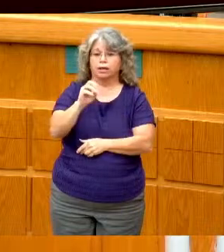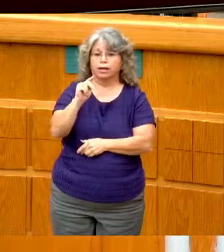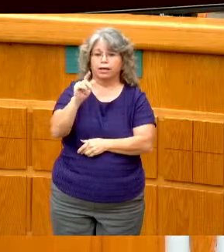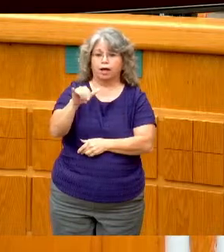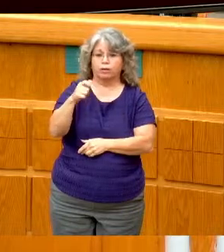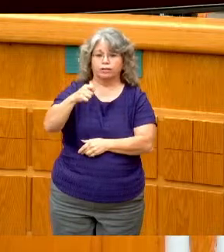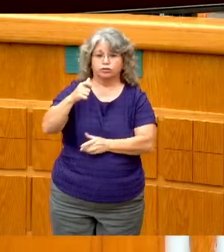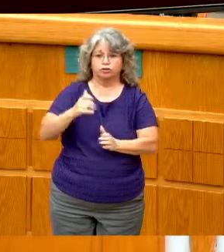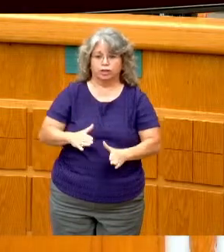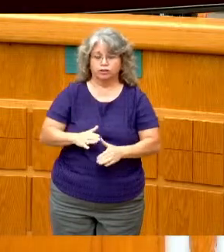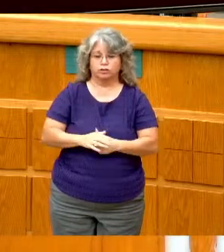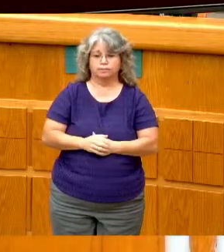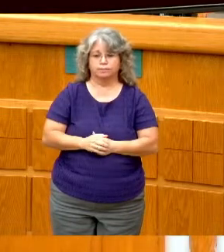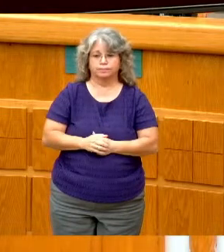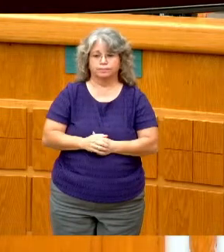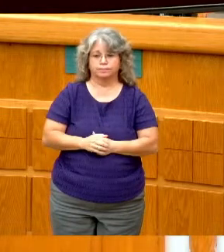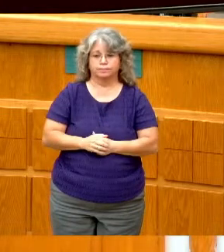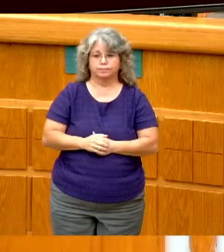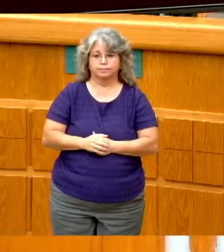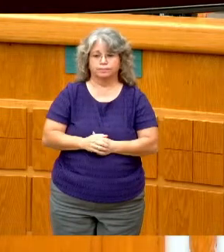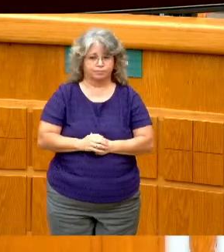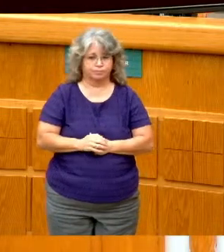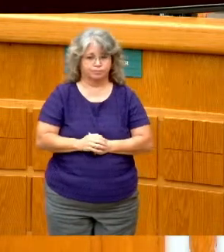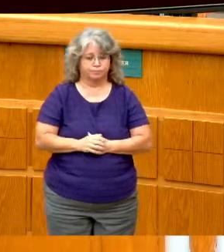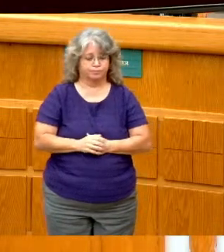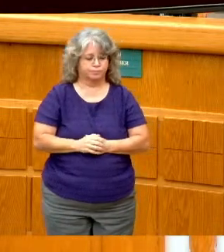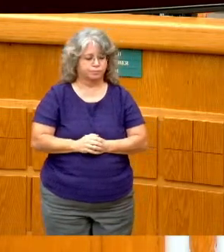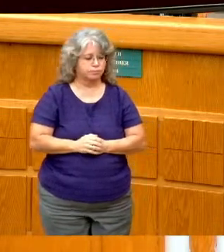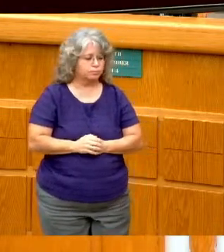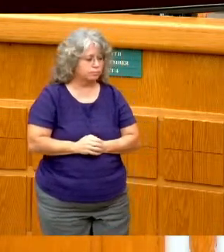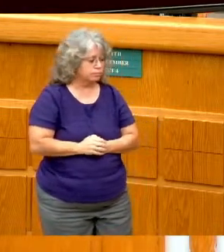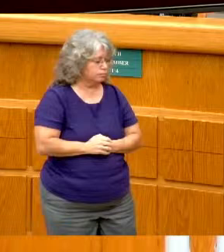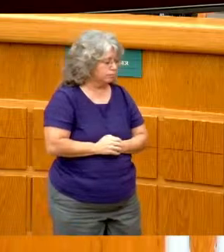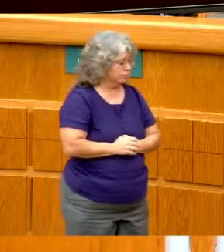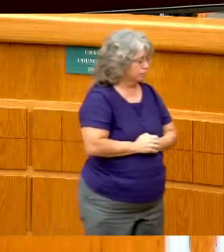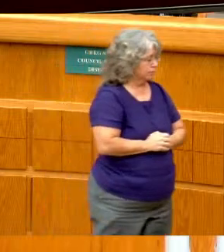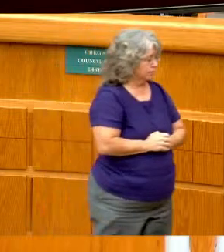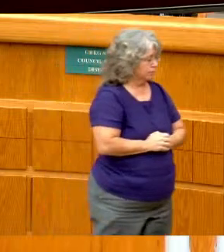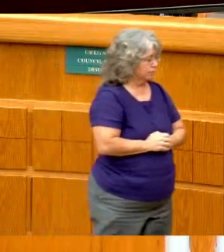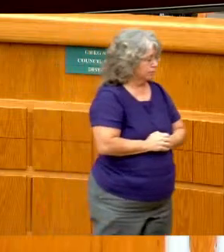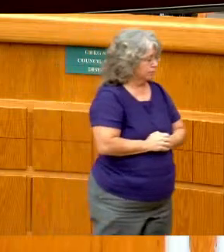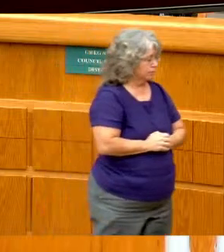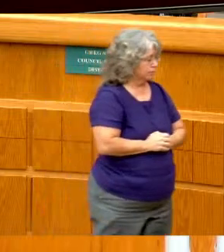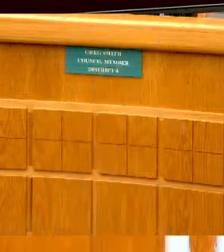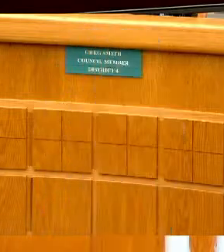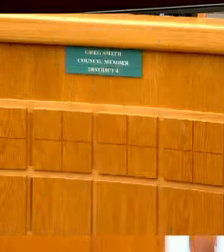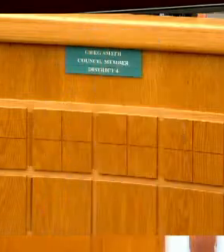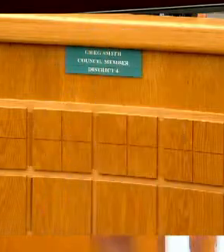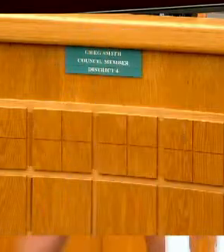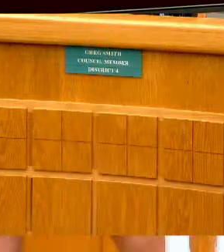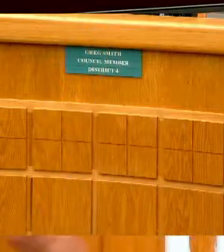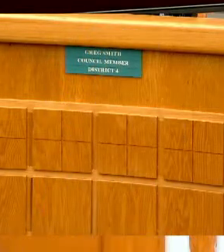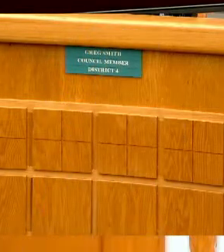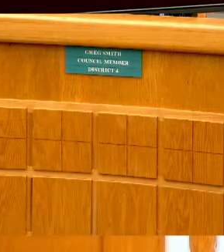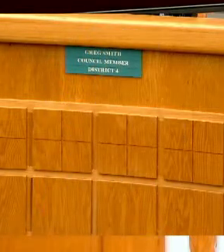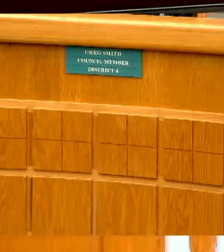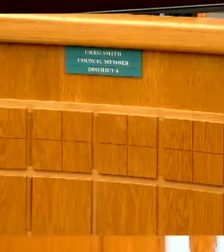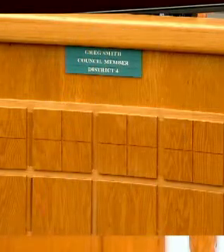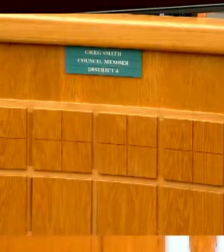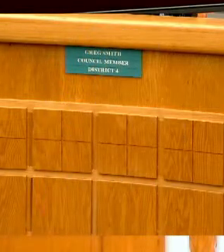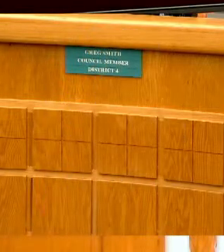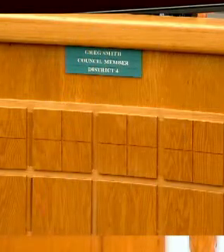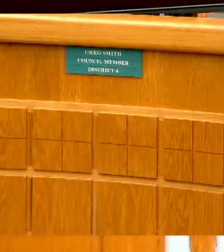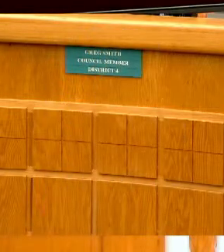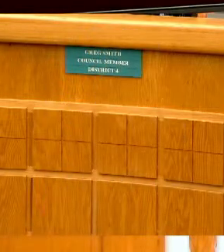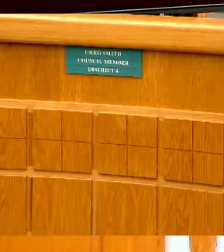Hace más de un mes, el gobernador del estado abrió al estado de Texas al 100% para la reactivación de la economía. De acuerdo a